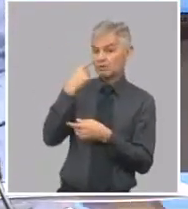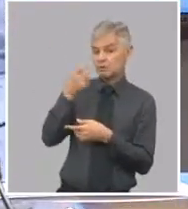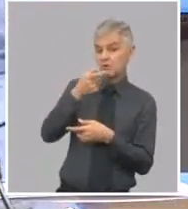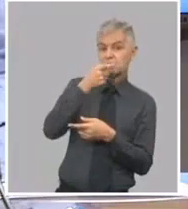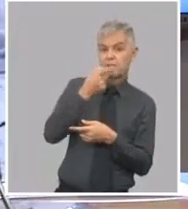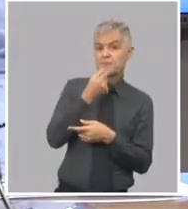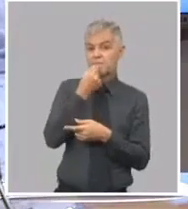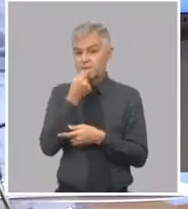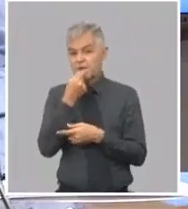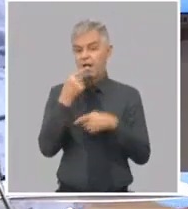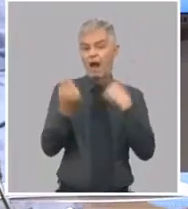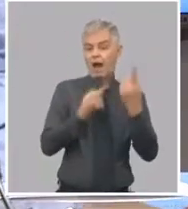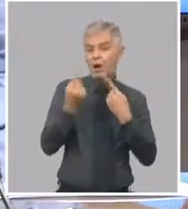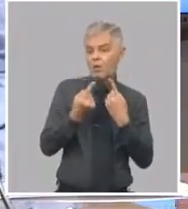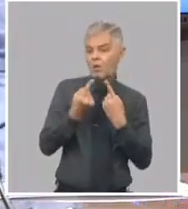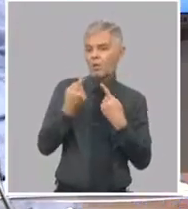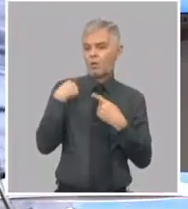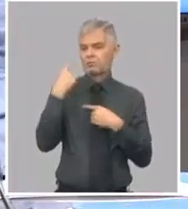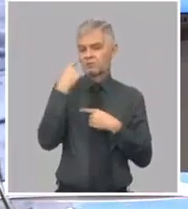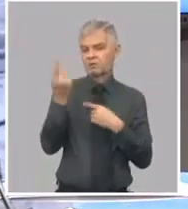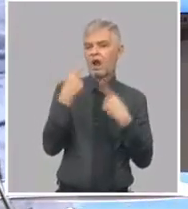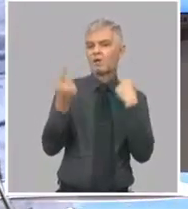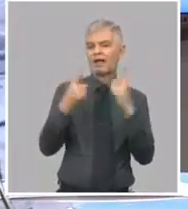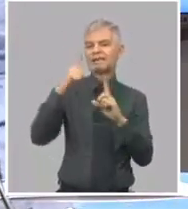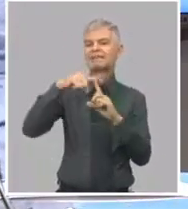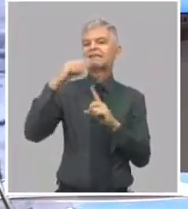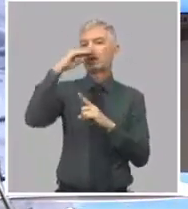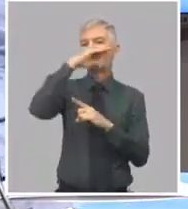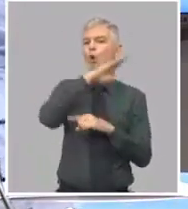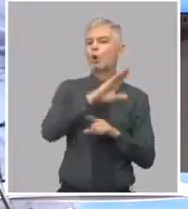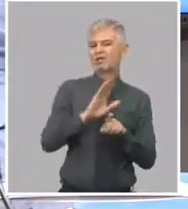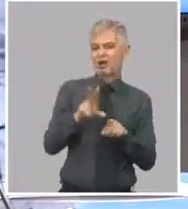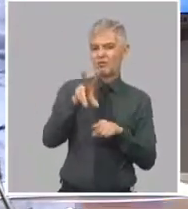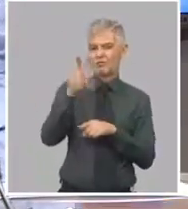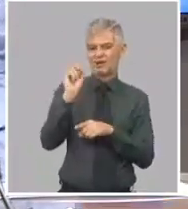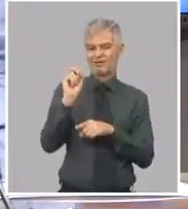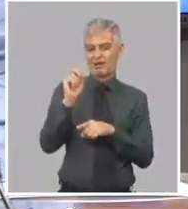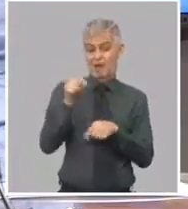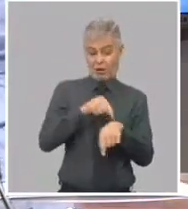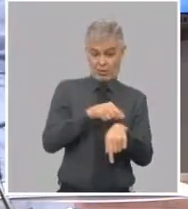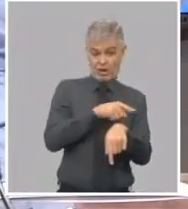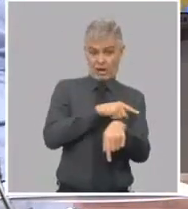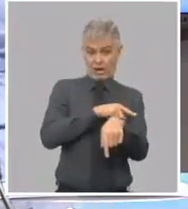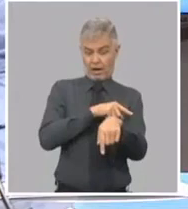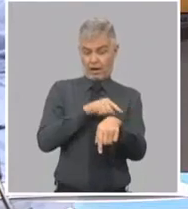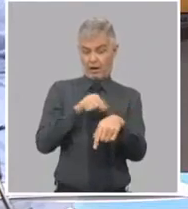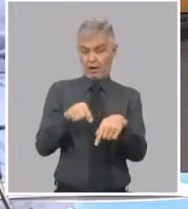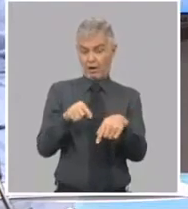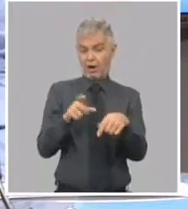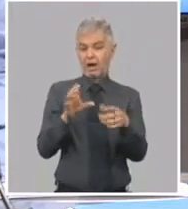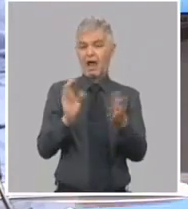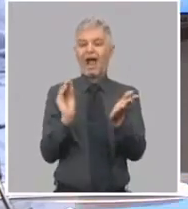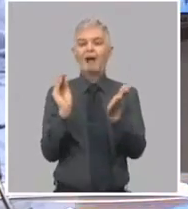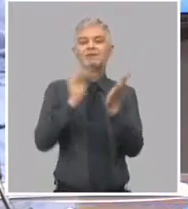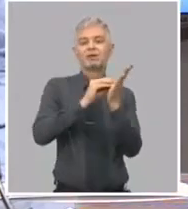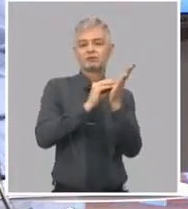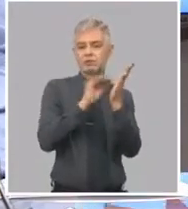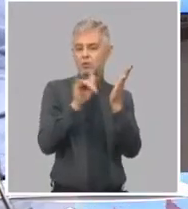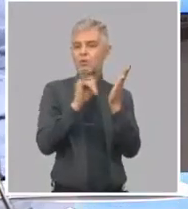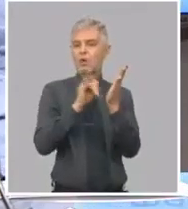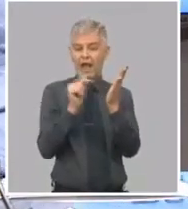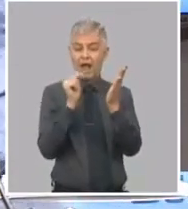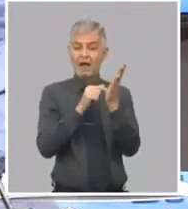desarrollando tecnología estamos desarrollando tecnología se acaba de desarrollar porque hubo una aplicación que permite